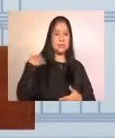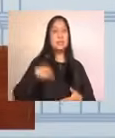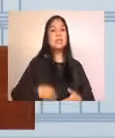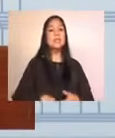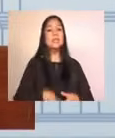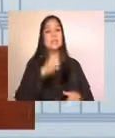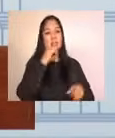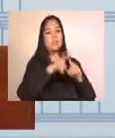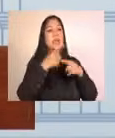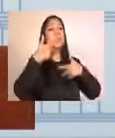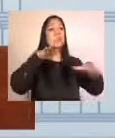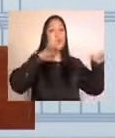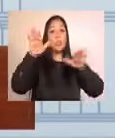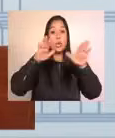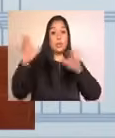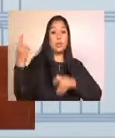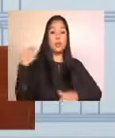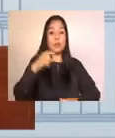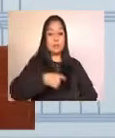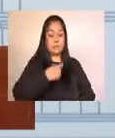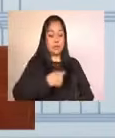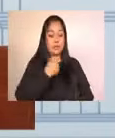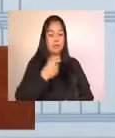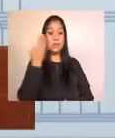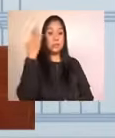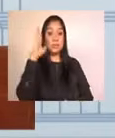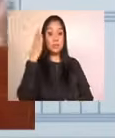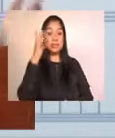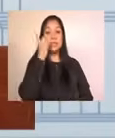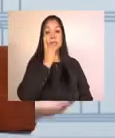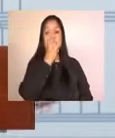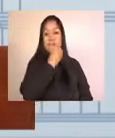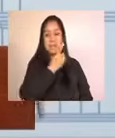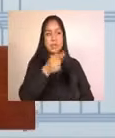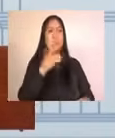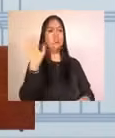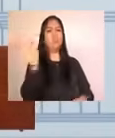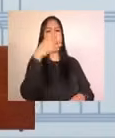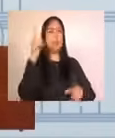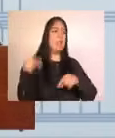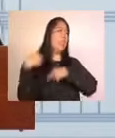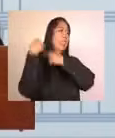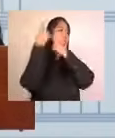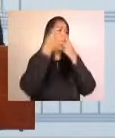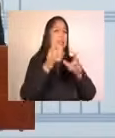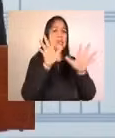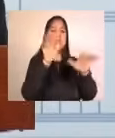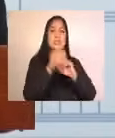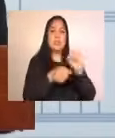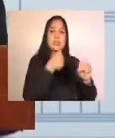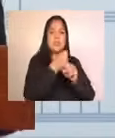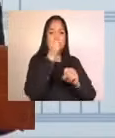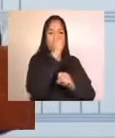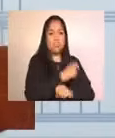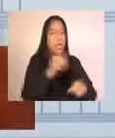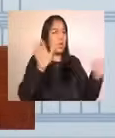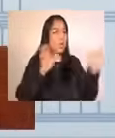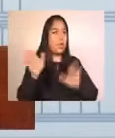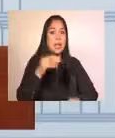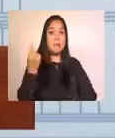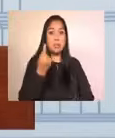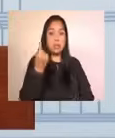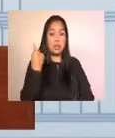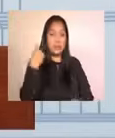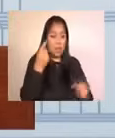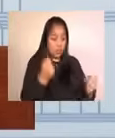las convocatorias a maestros de educación media. Más de 10 años pasaron para que se hiciera una convocatoria tan importante para